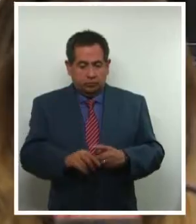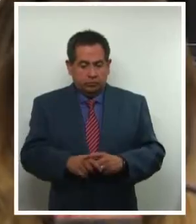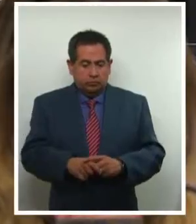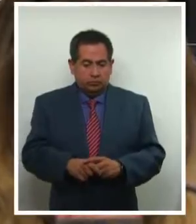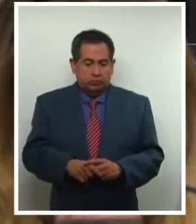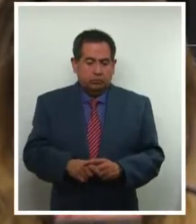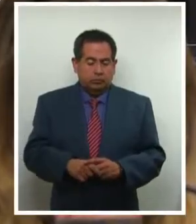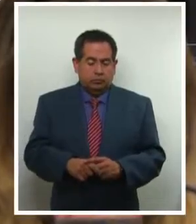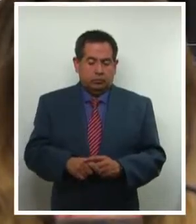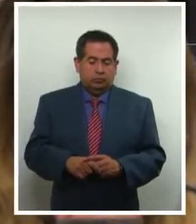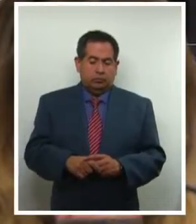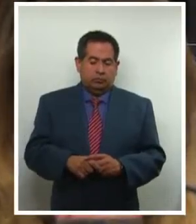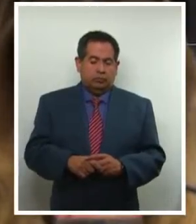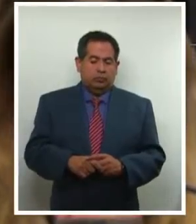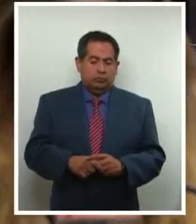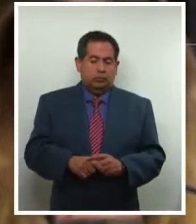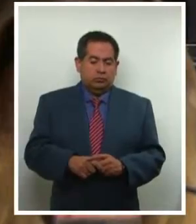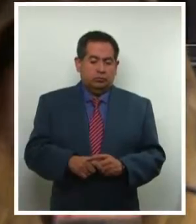Sí dijo 20. 20